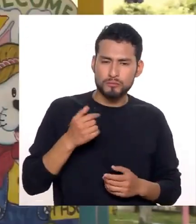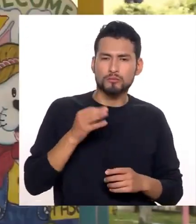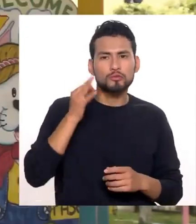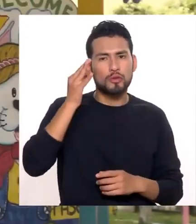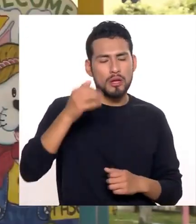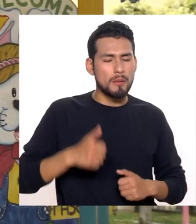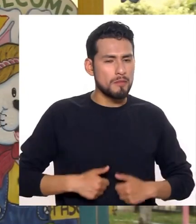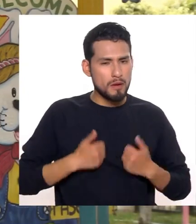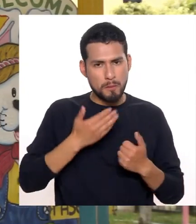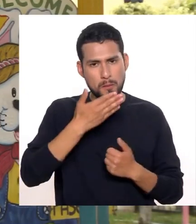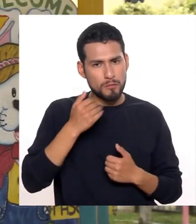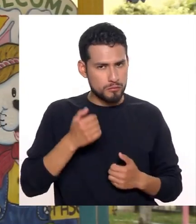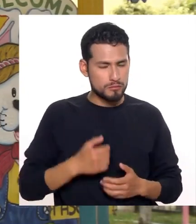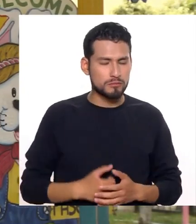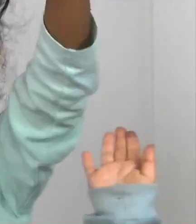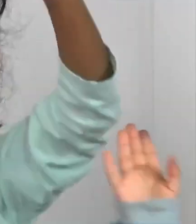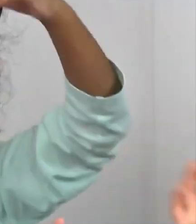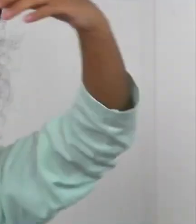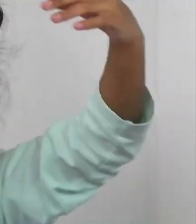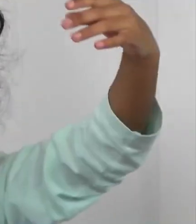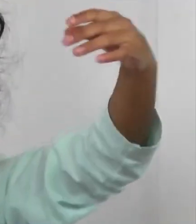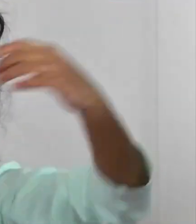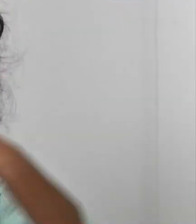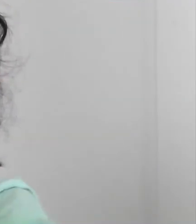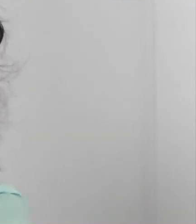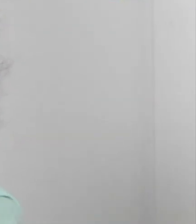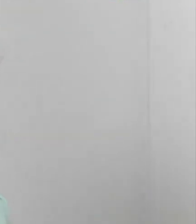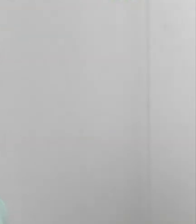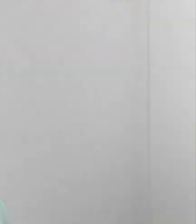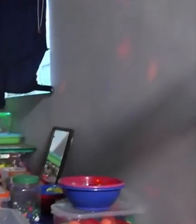mejores expectativas de vida, mejor calidad de vida.